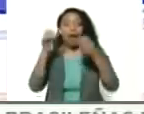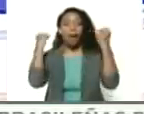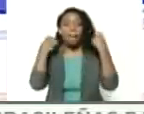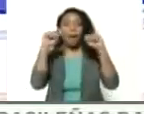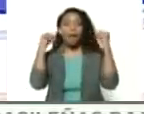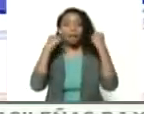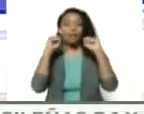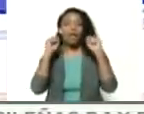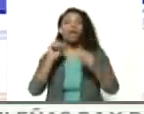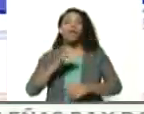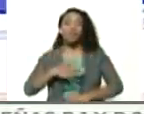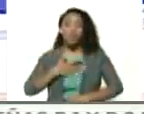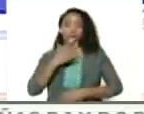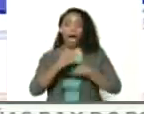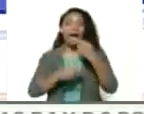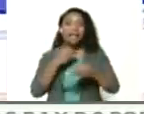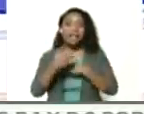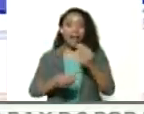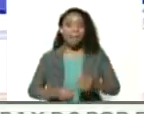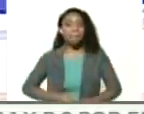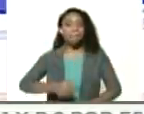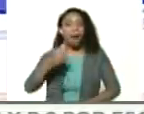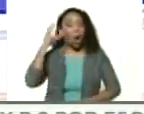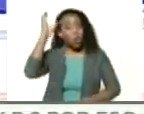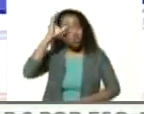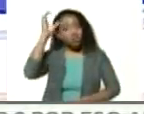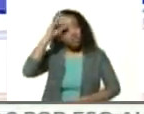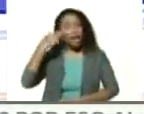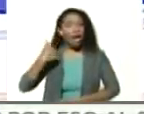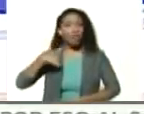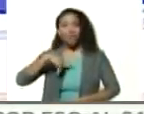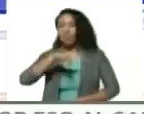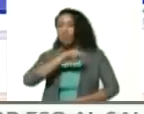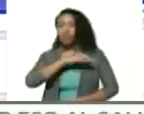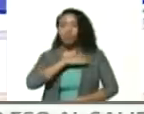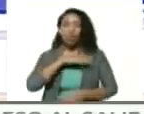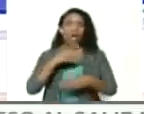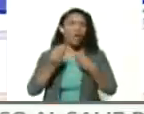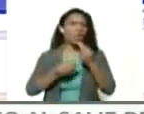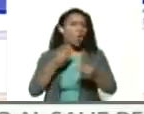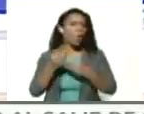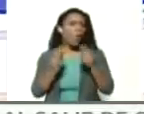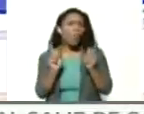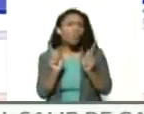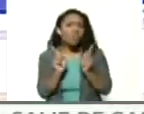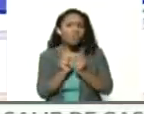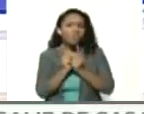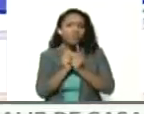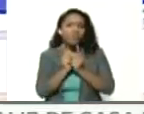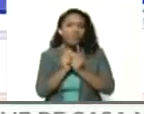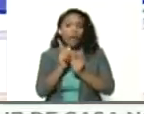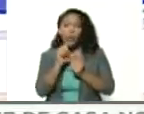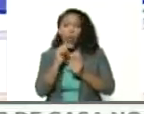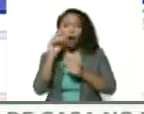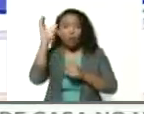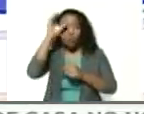y que puede hacer crear más conciencia a todos nosotros de cómo con un pequeño descuido